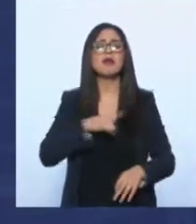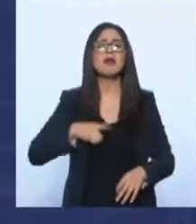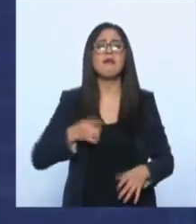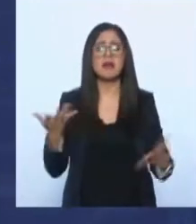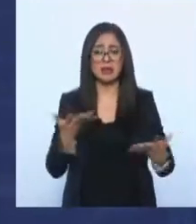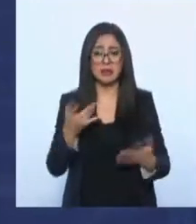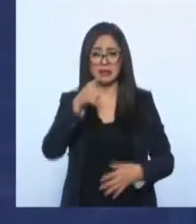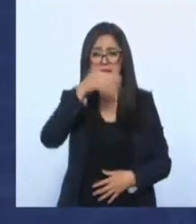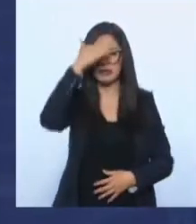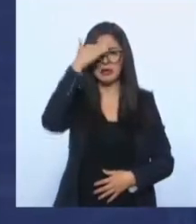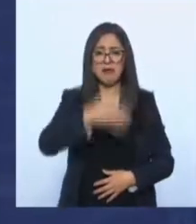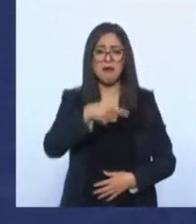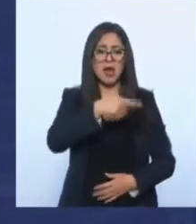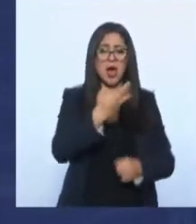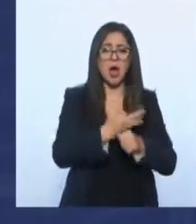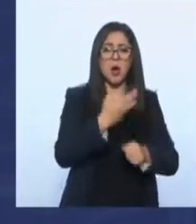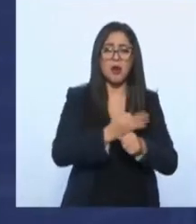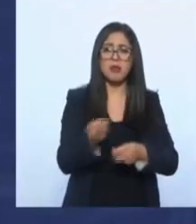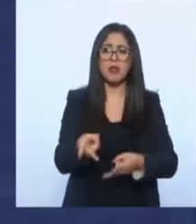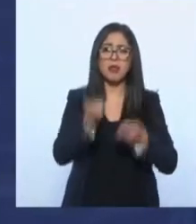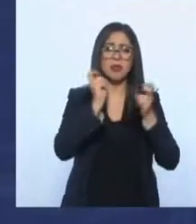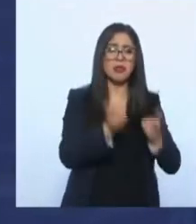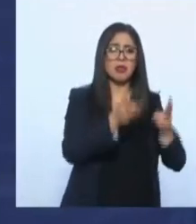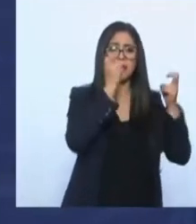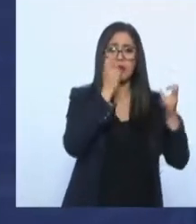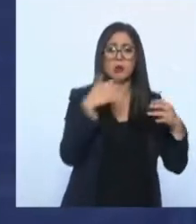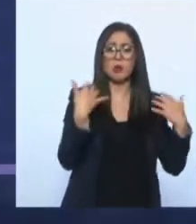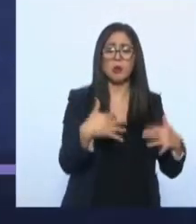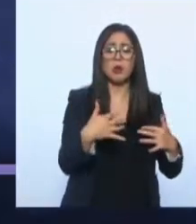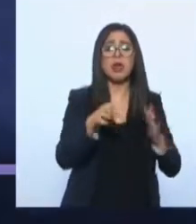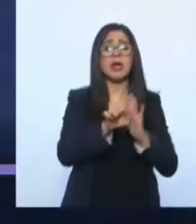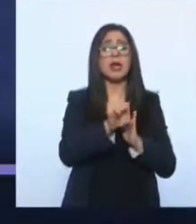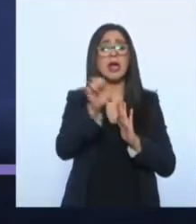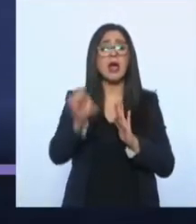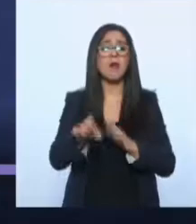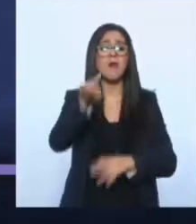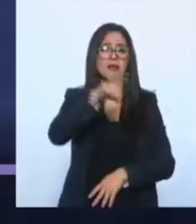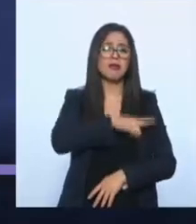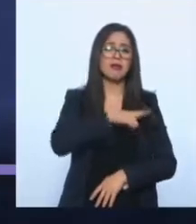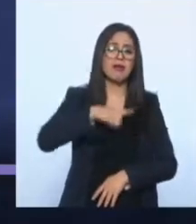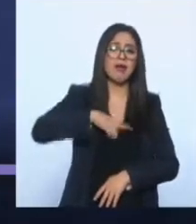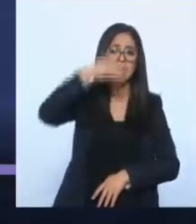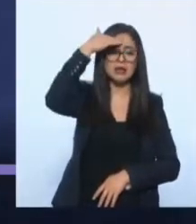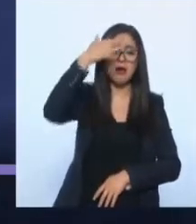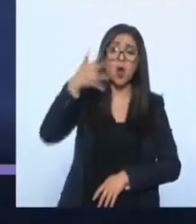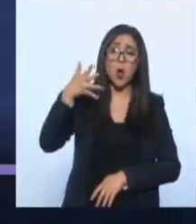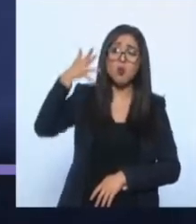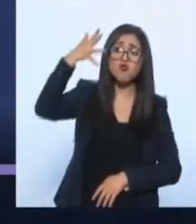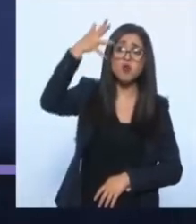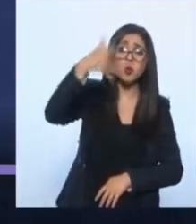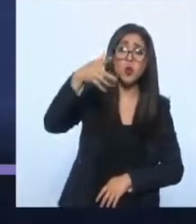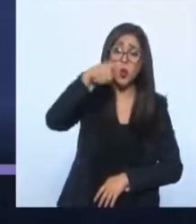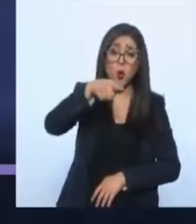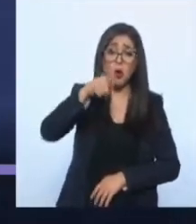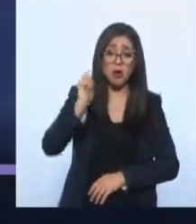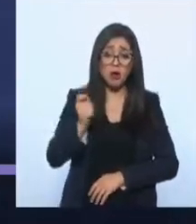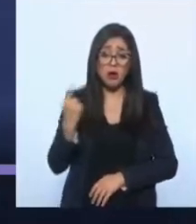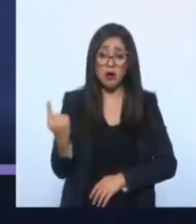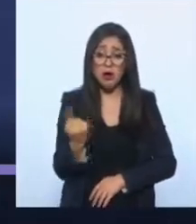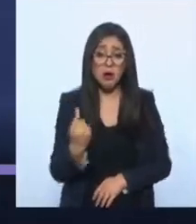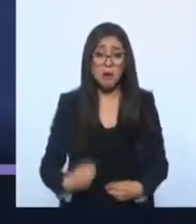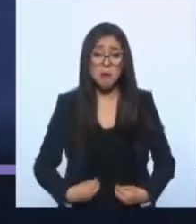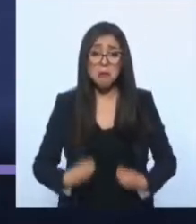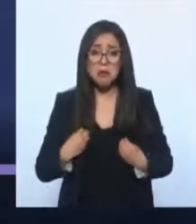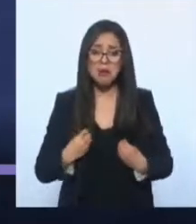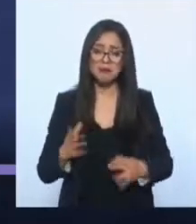inseguridad son muy altos, también debemos de considerar que no somos eternos y que en algún momento podemos llegar a faltar y los hijos se pueden quedar en